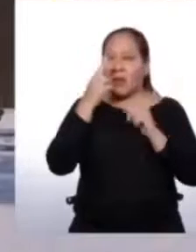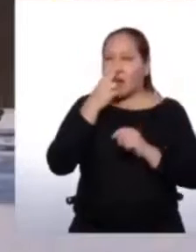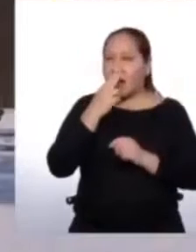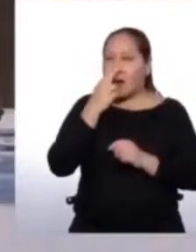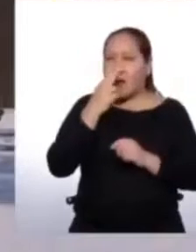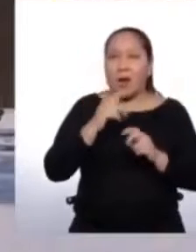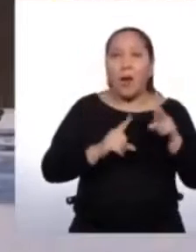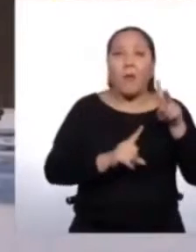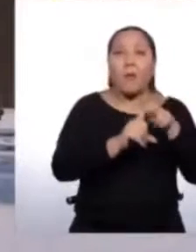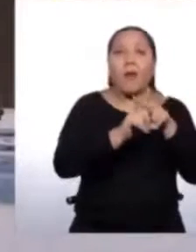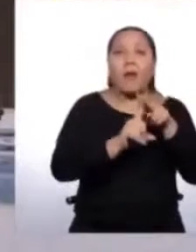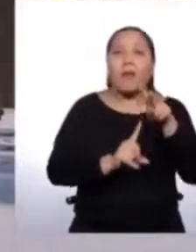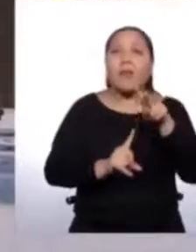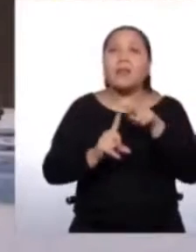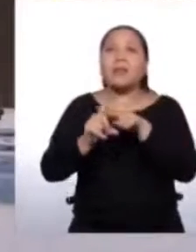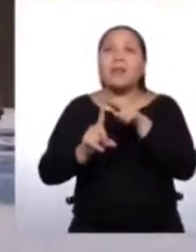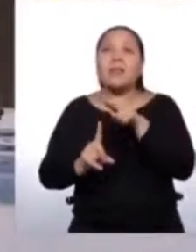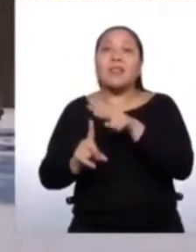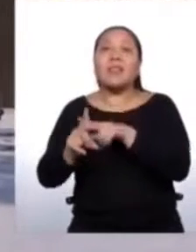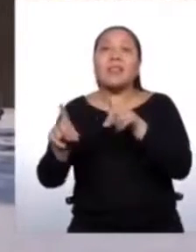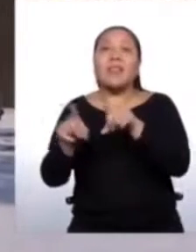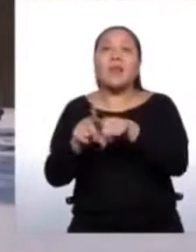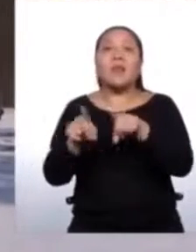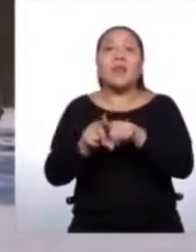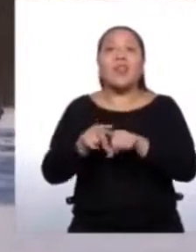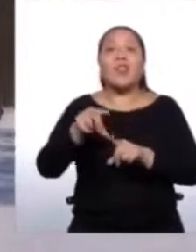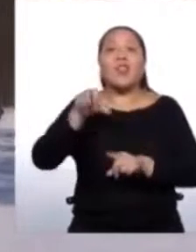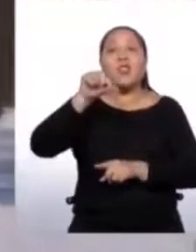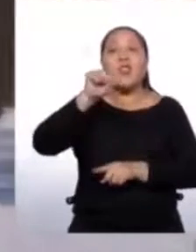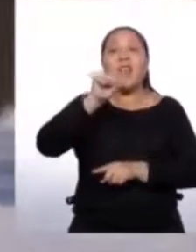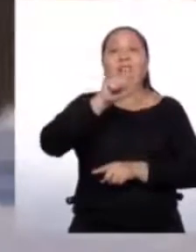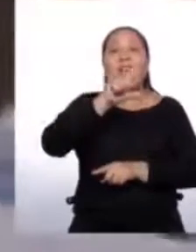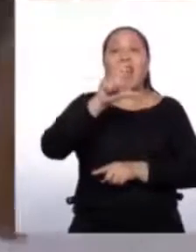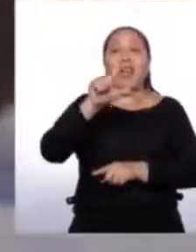también los gallinazos sin plumas.